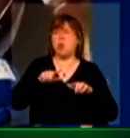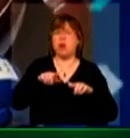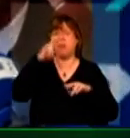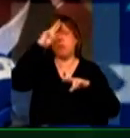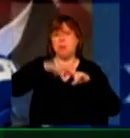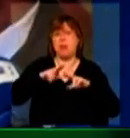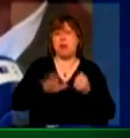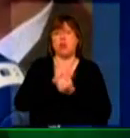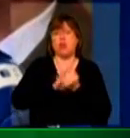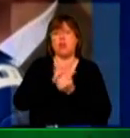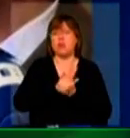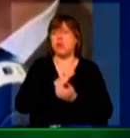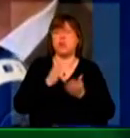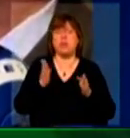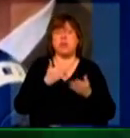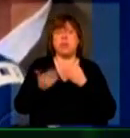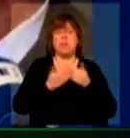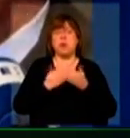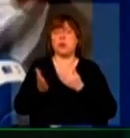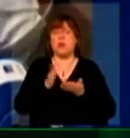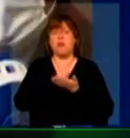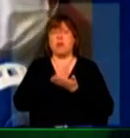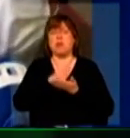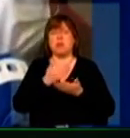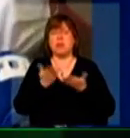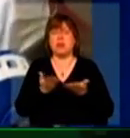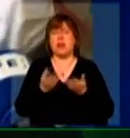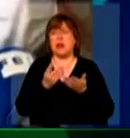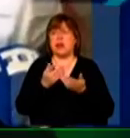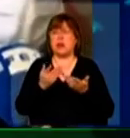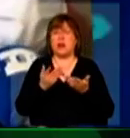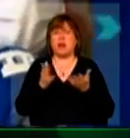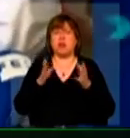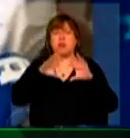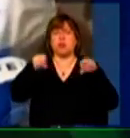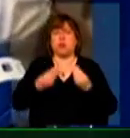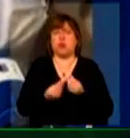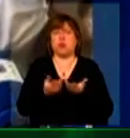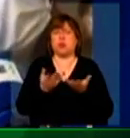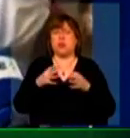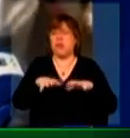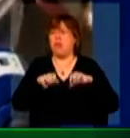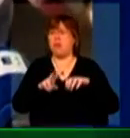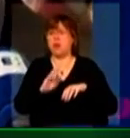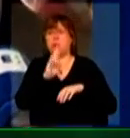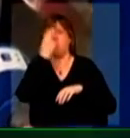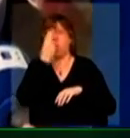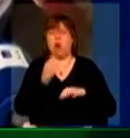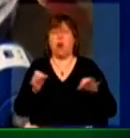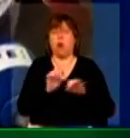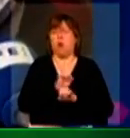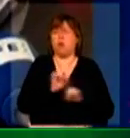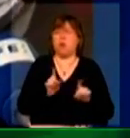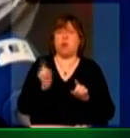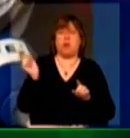momento atendimos y atendemos a los refugiados, y lo mismo con los extranjeros residentes, luego a los no residentes,